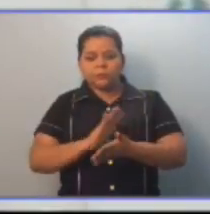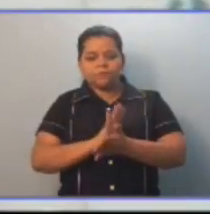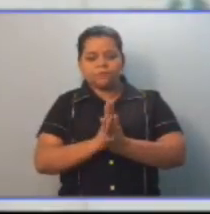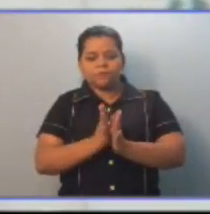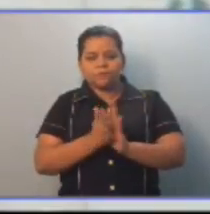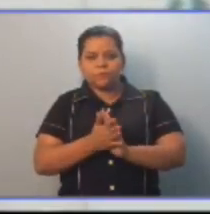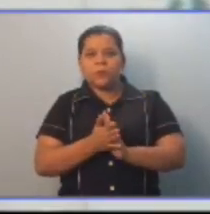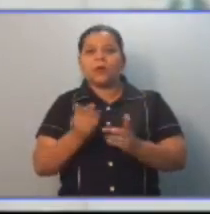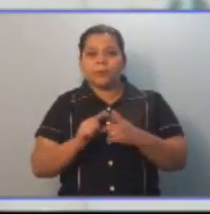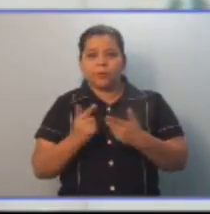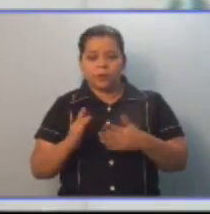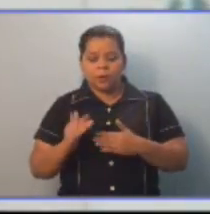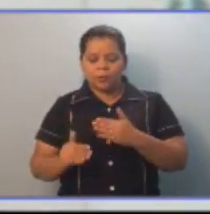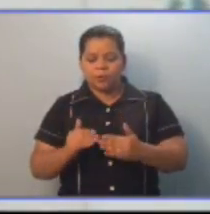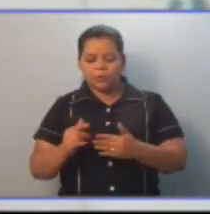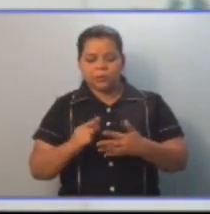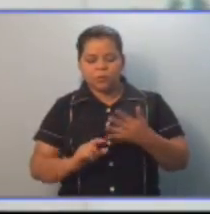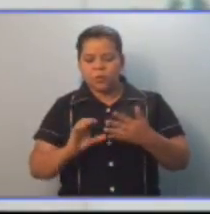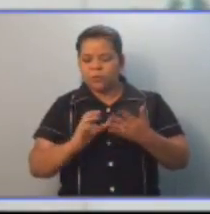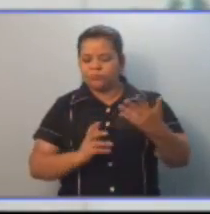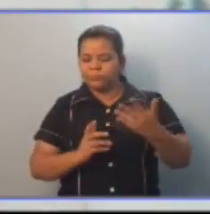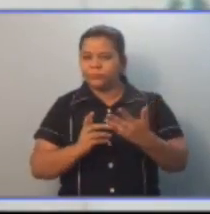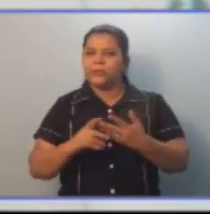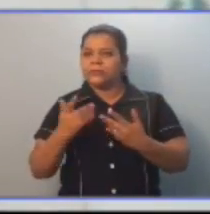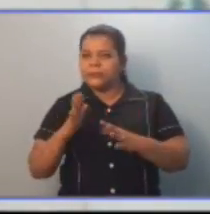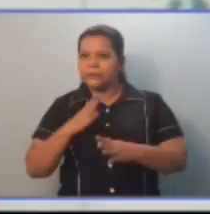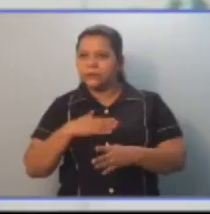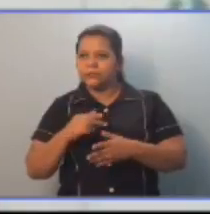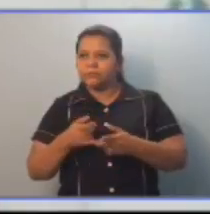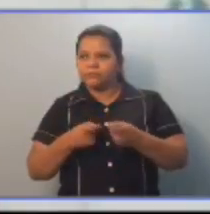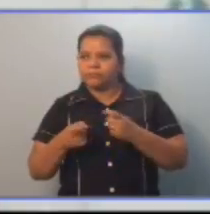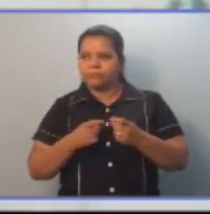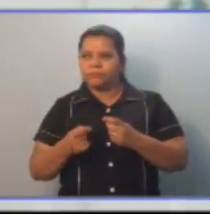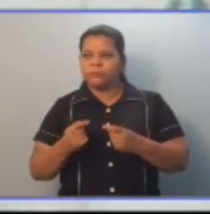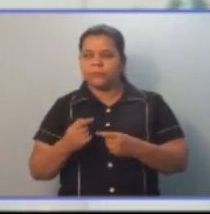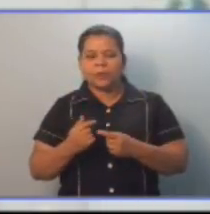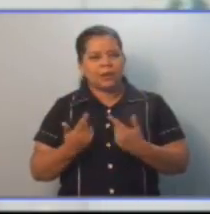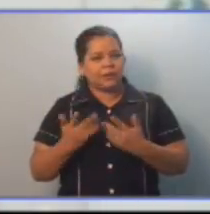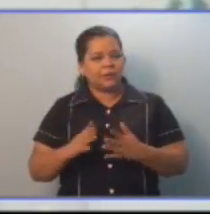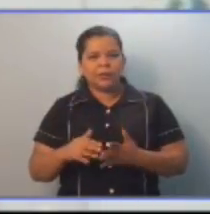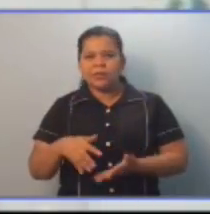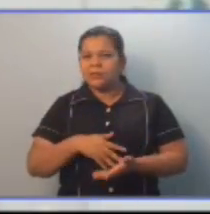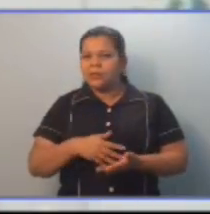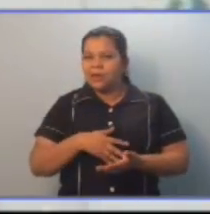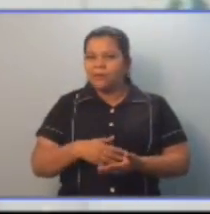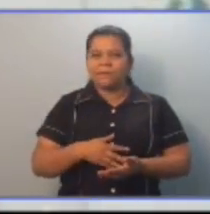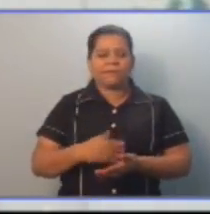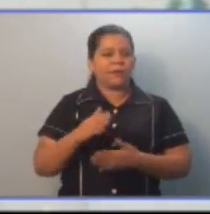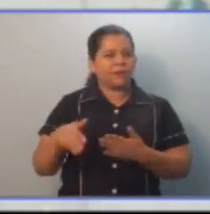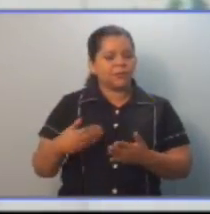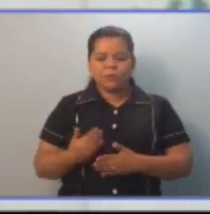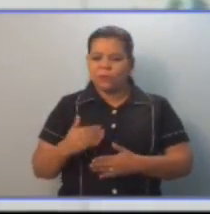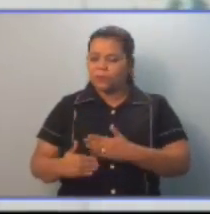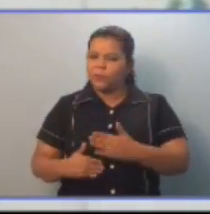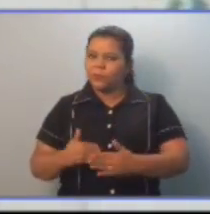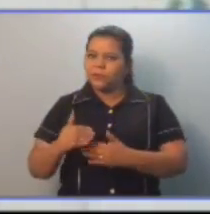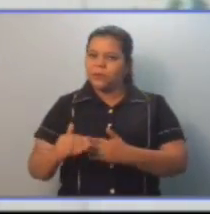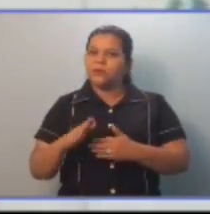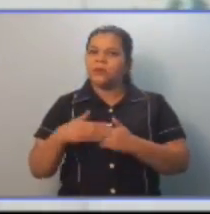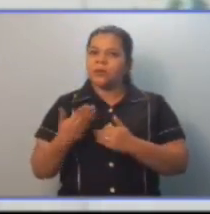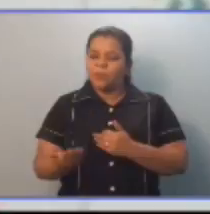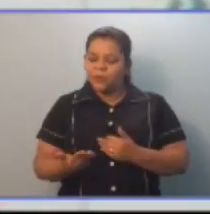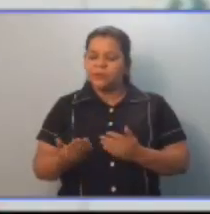como el de inconstitucionalidad y el de habeas corpus tienen una regulación muy escueta, diría yo, demasiado escueta, que dejan que se llenen